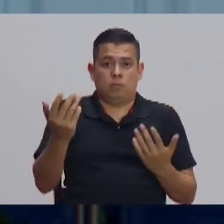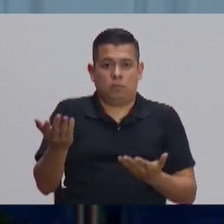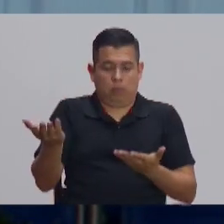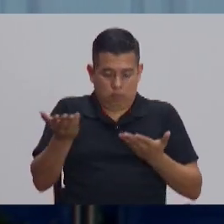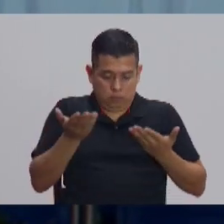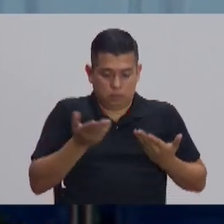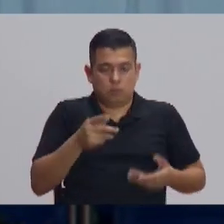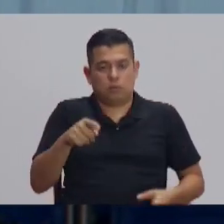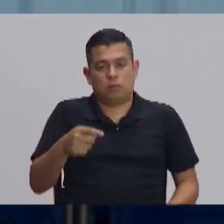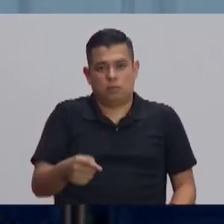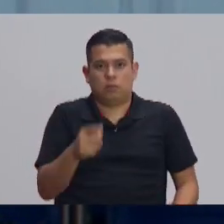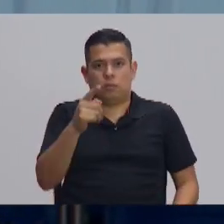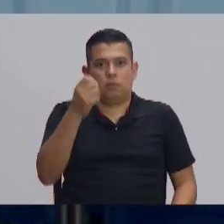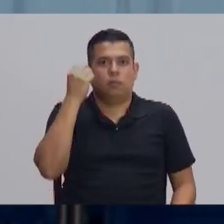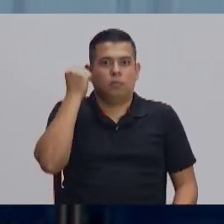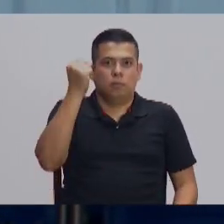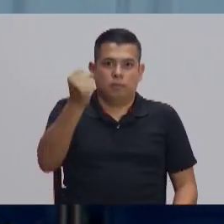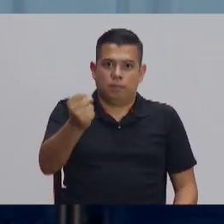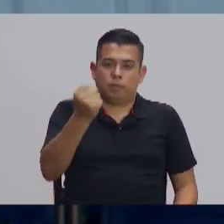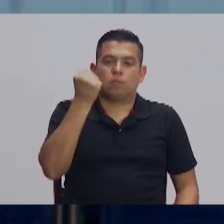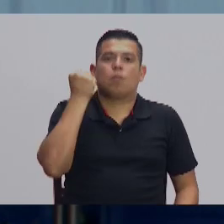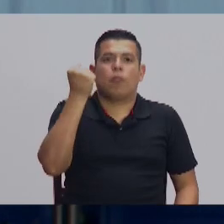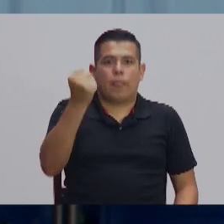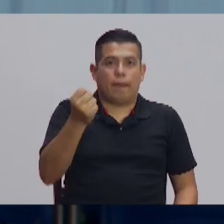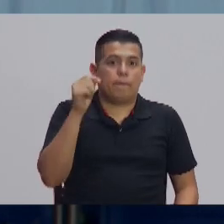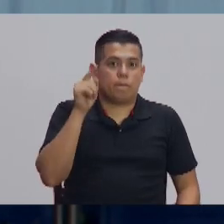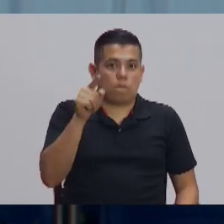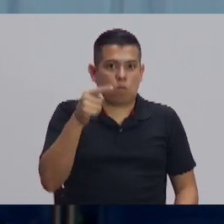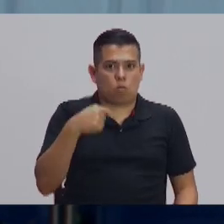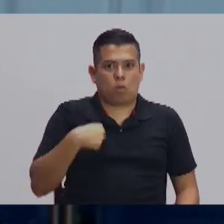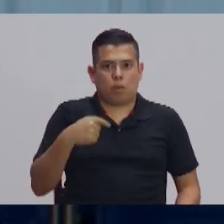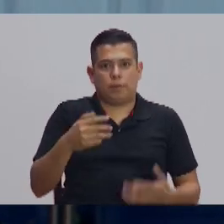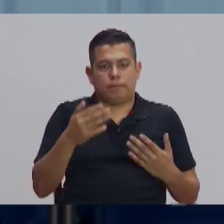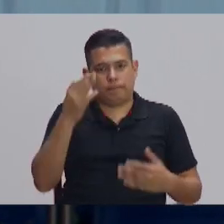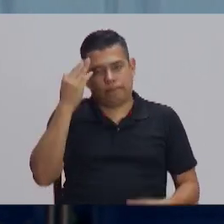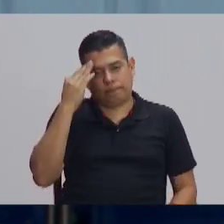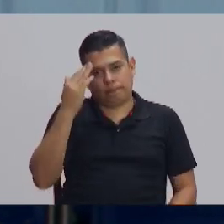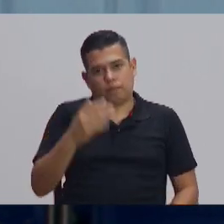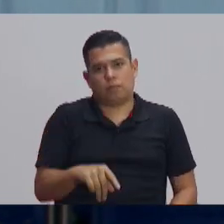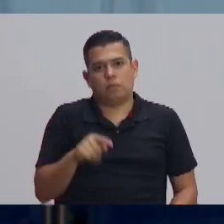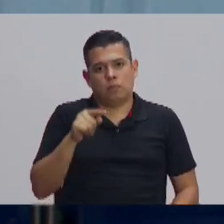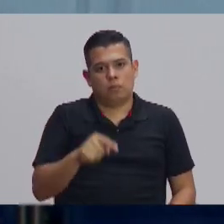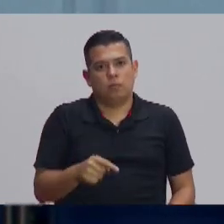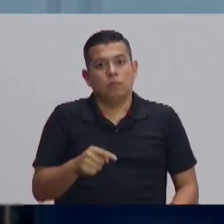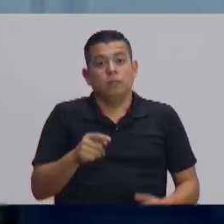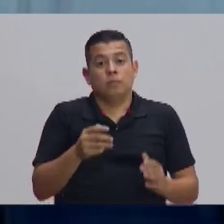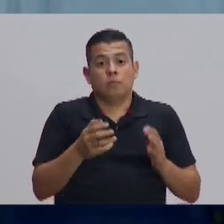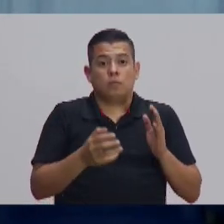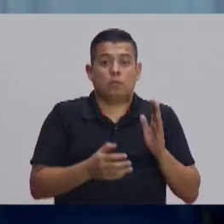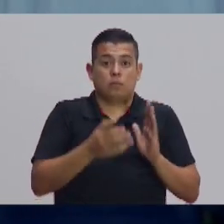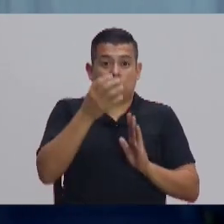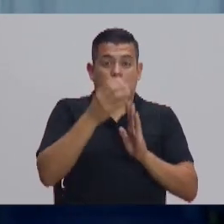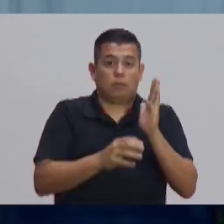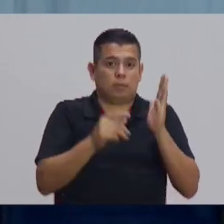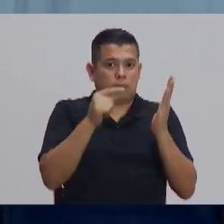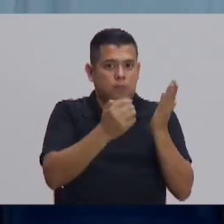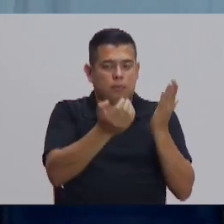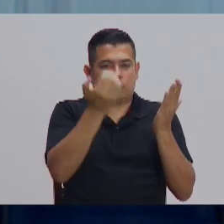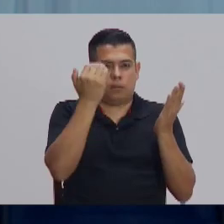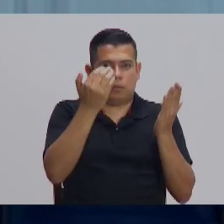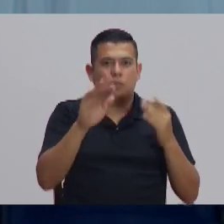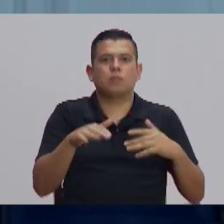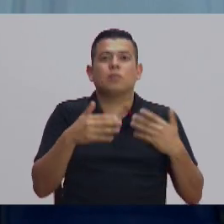abiertos y eso es importante que tomamos en cuenta ahora gloria a dios este capítulo nos da grandes enseñanzas